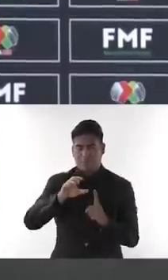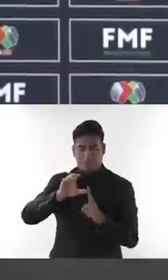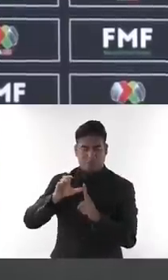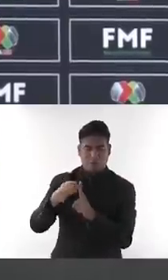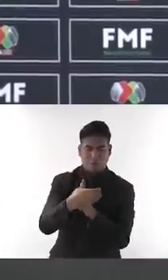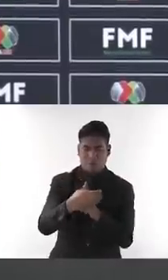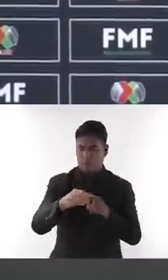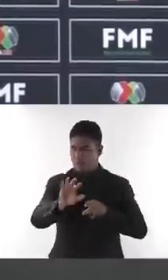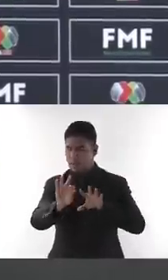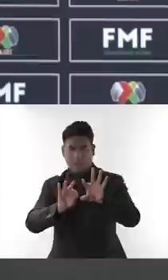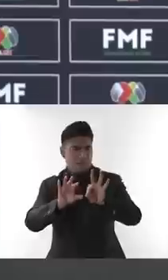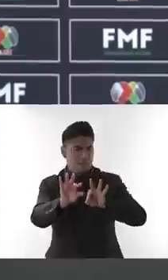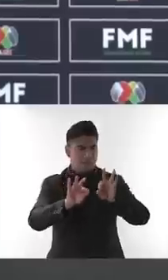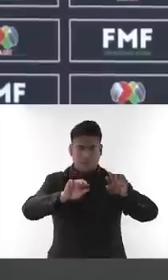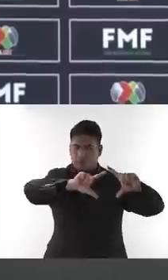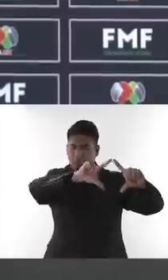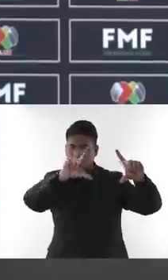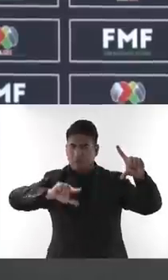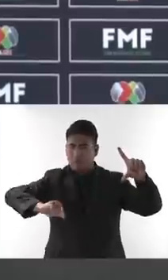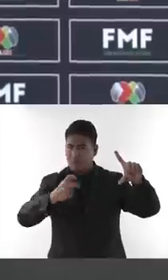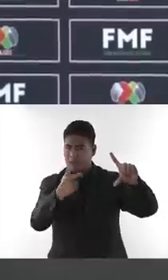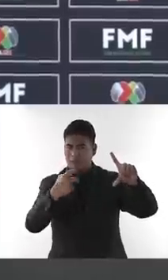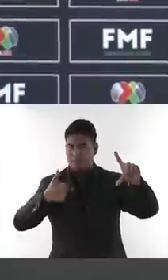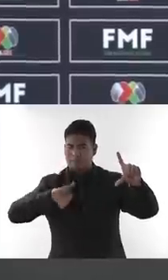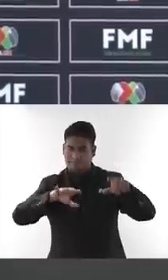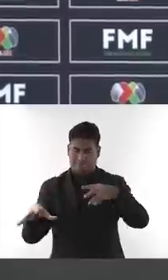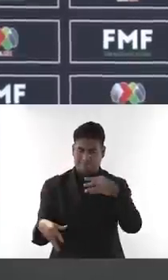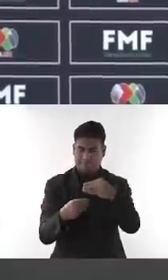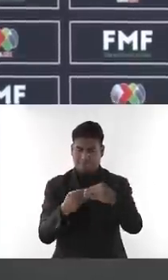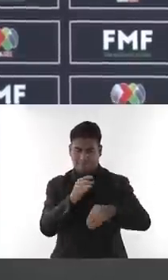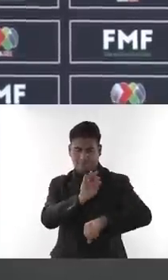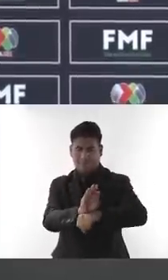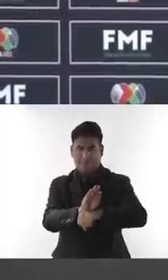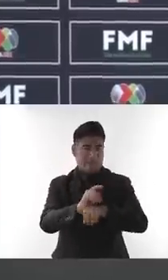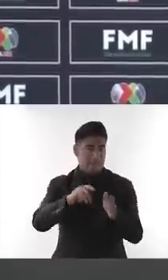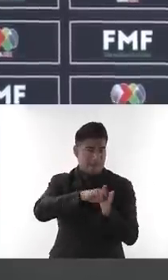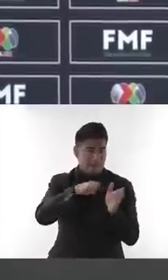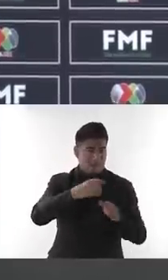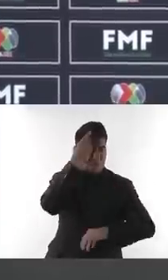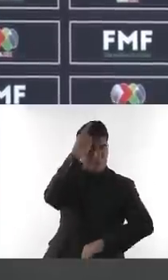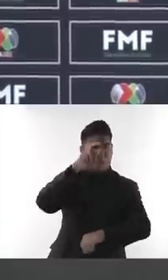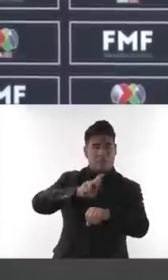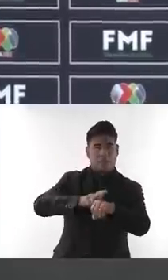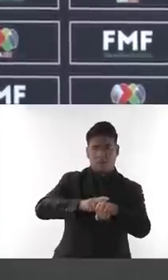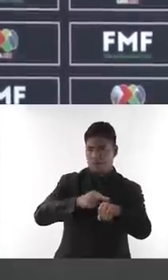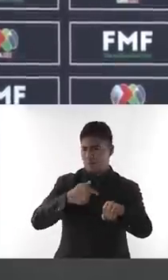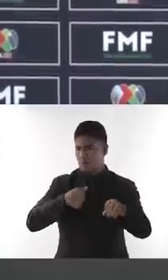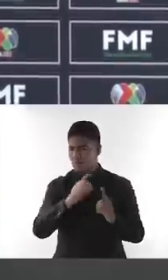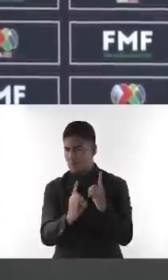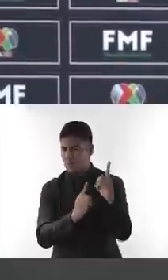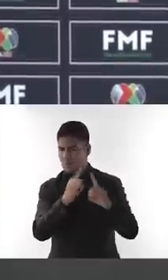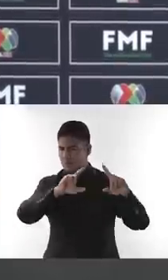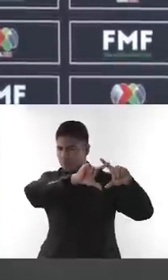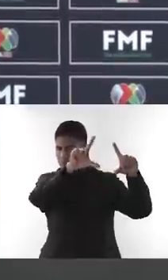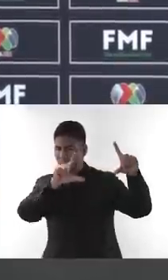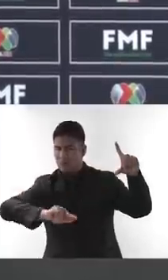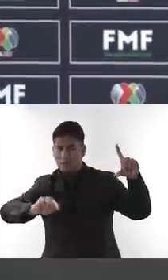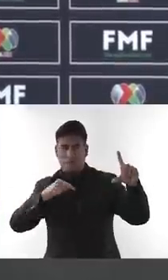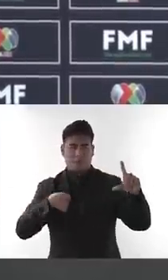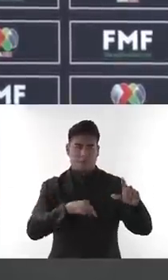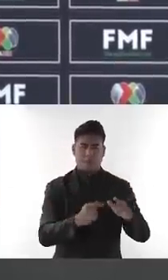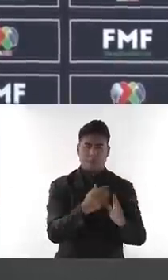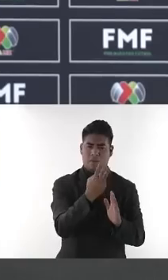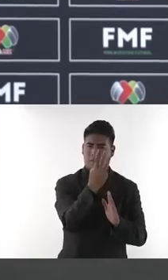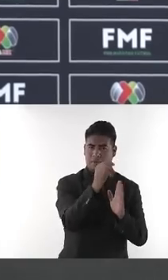totalidad. El que el director ejecutivo de Selecciones Nacionales esté reportando por lo menos una vez cada tres meses a